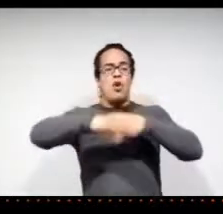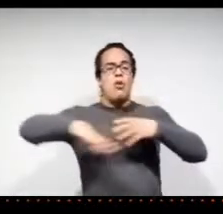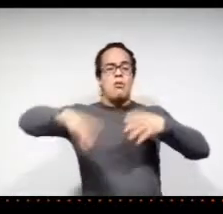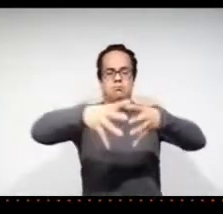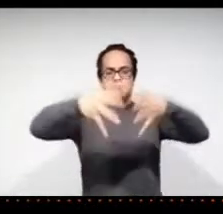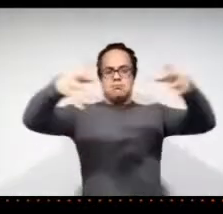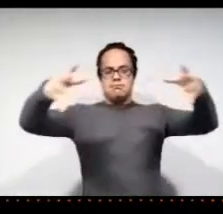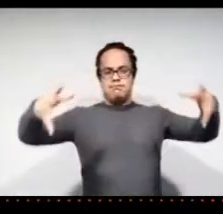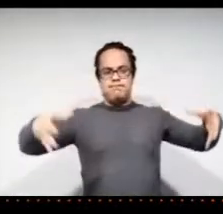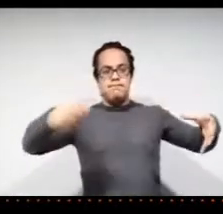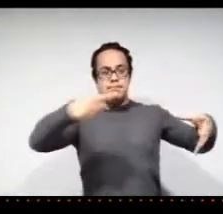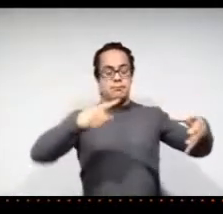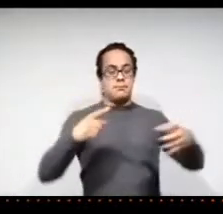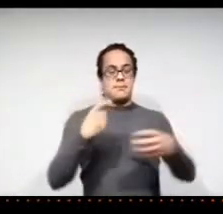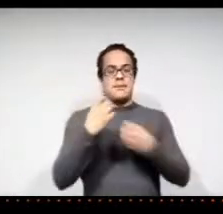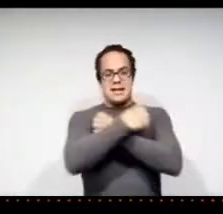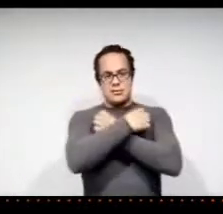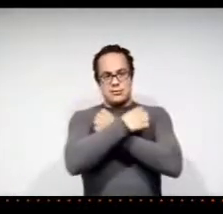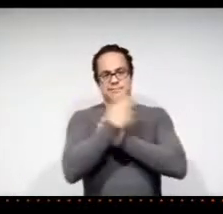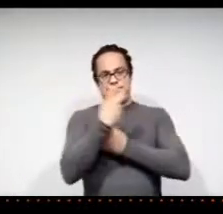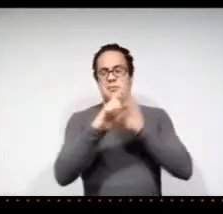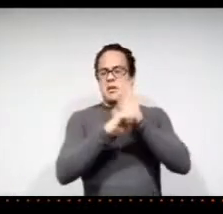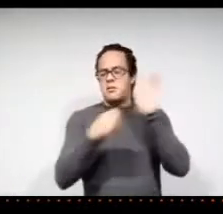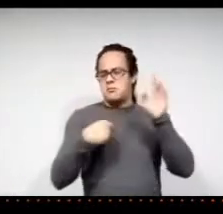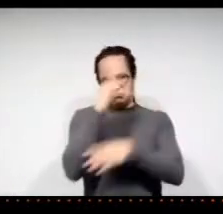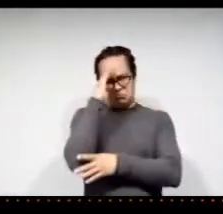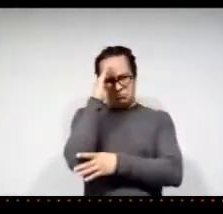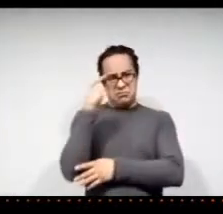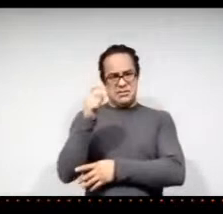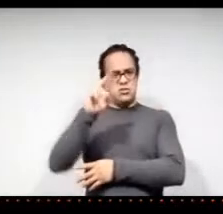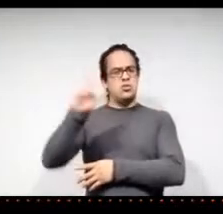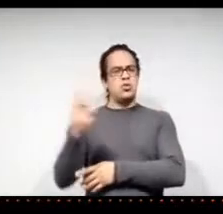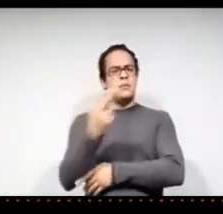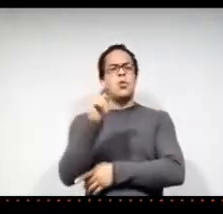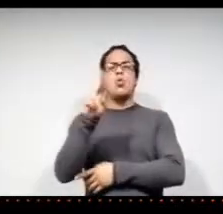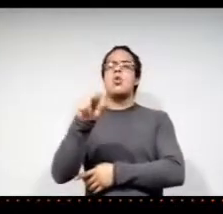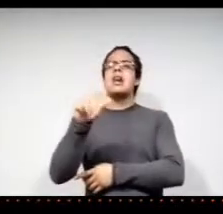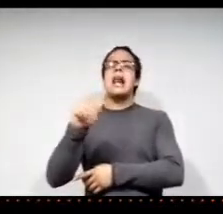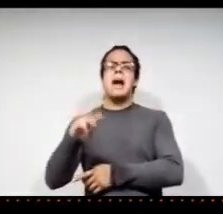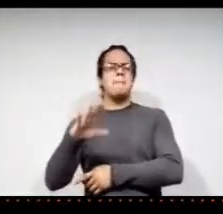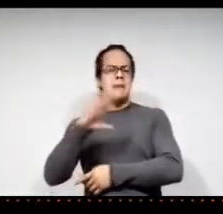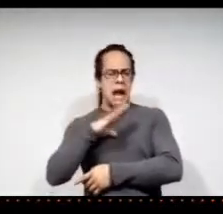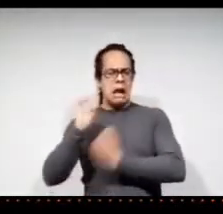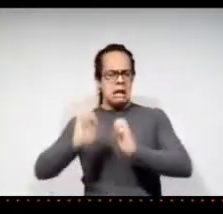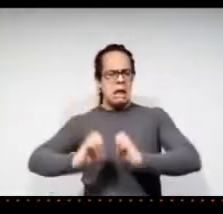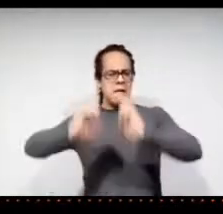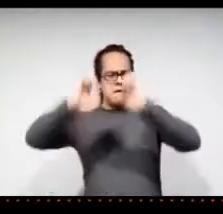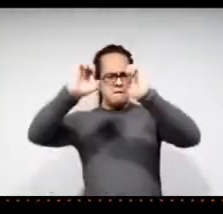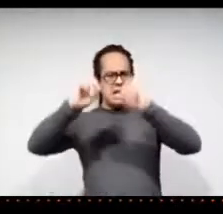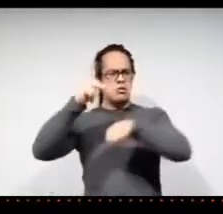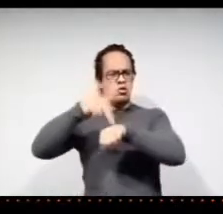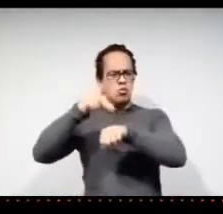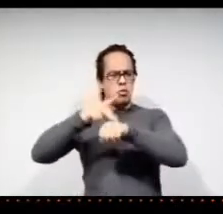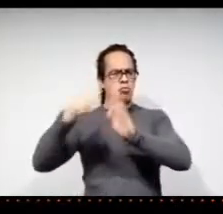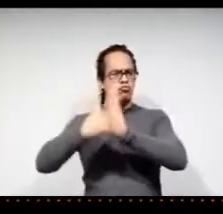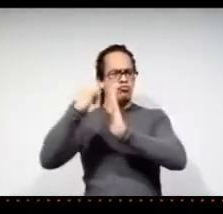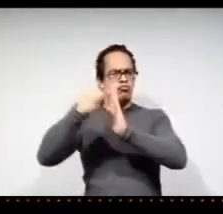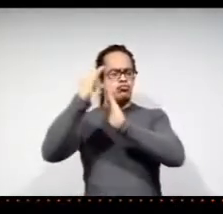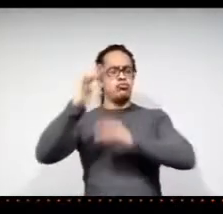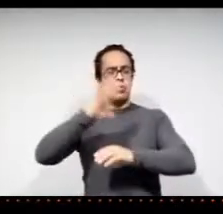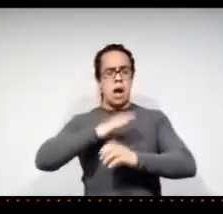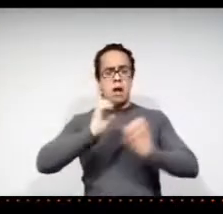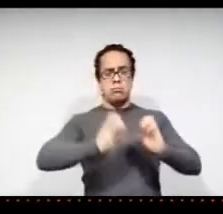reflexionar, que ahorita que me preguntabas de la UNAM, tenemos los edificios de ladrillo y cemento, las cuestiones que